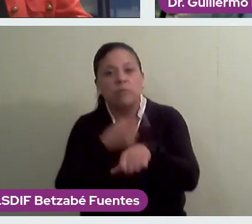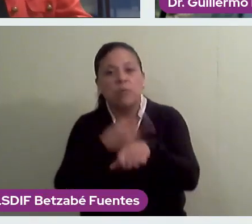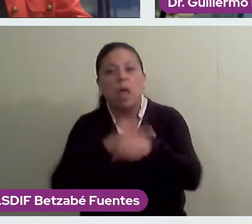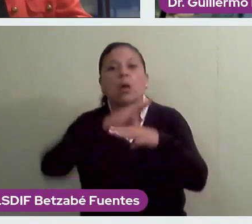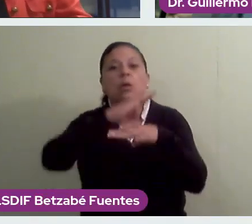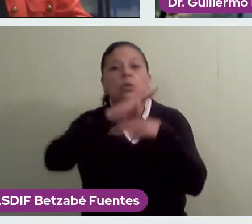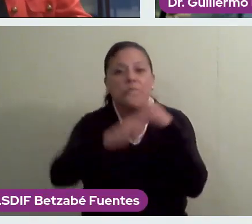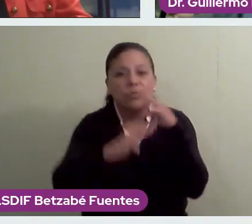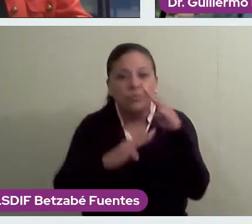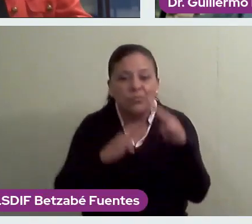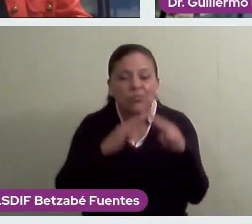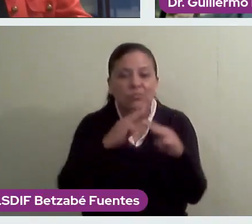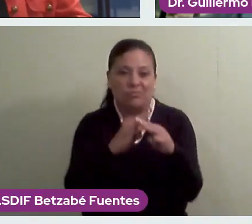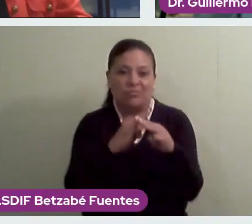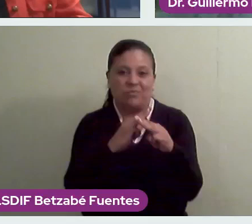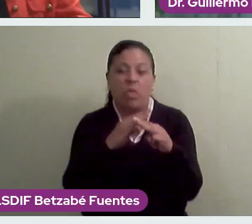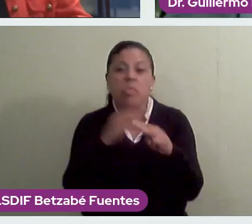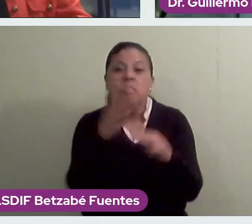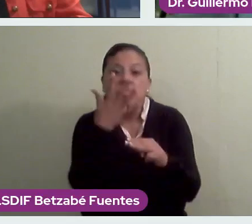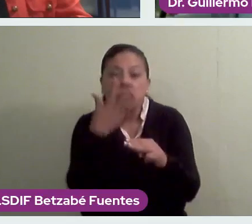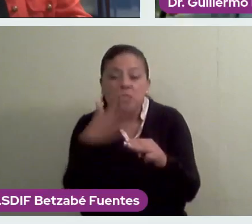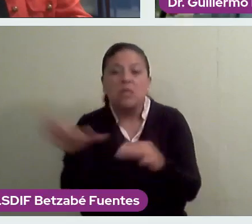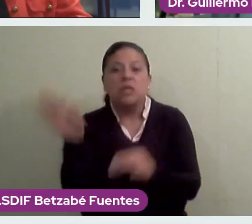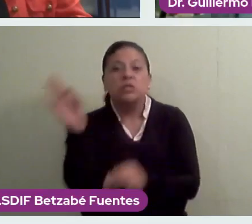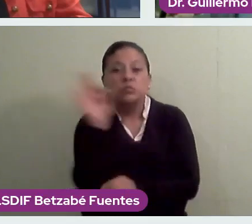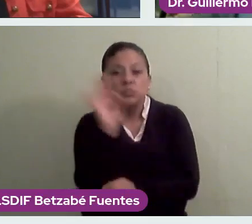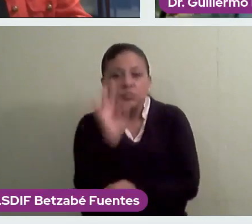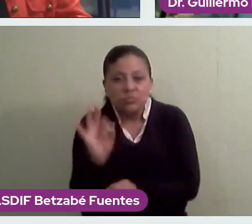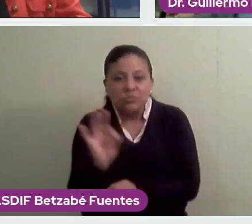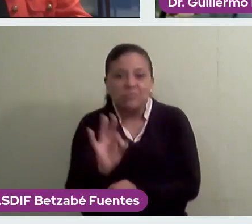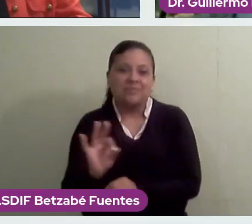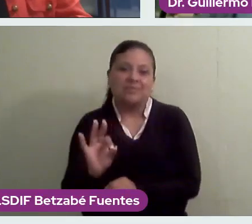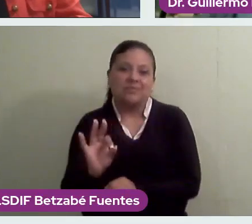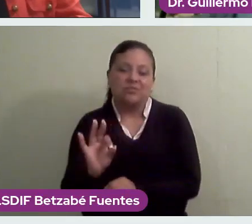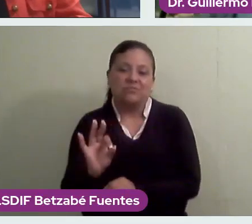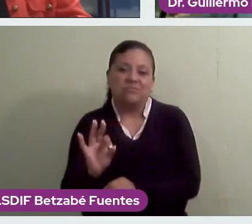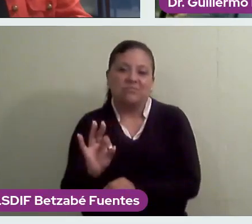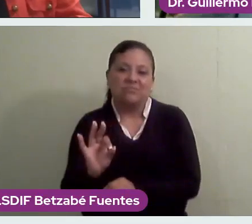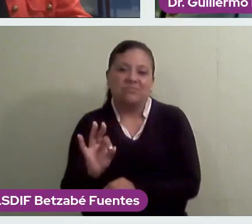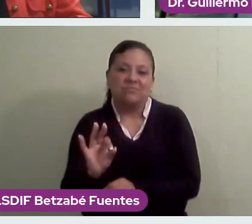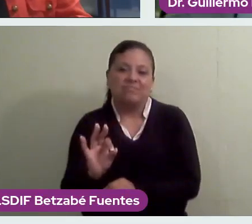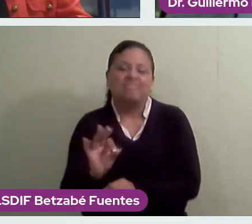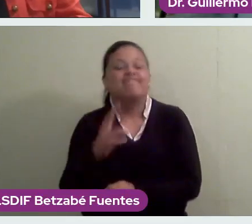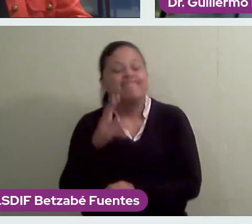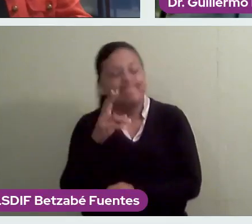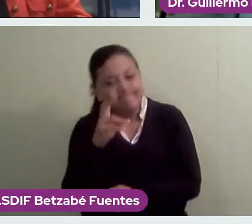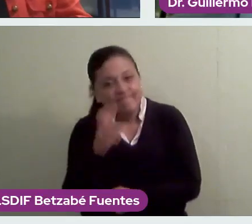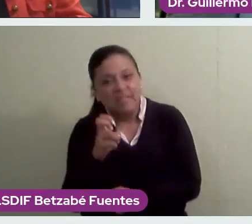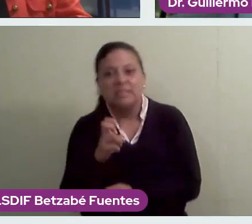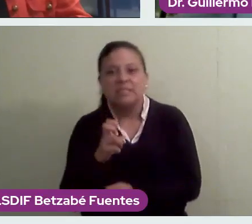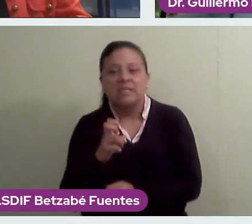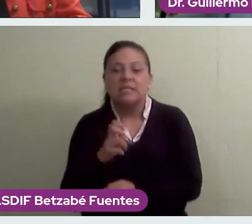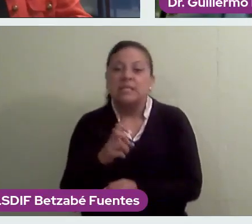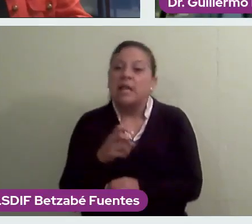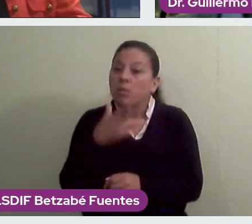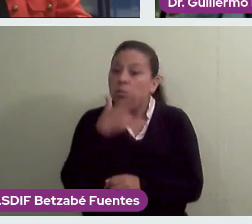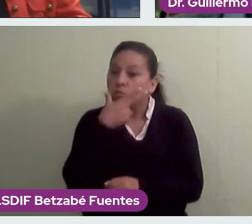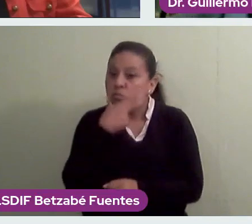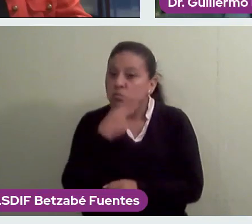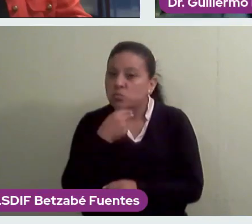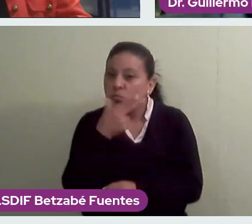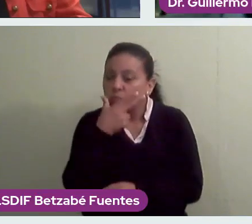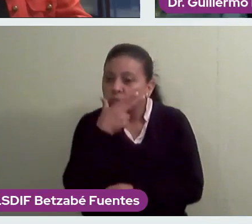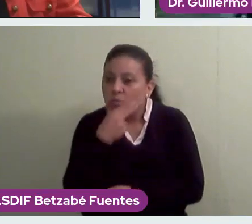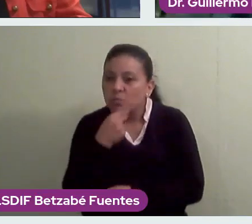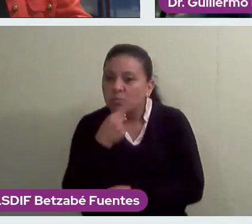un 10%. Nuevamente nos vamos a esta parte de que pues, los hombres no